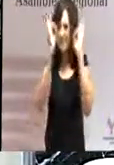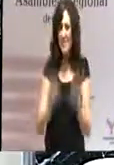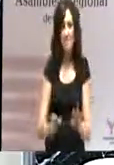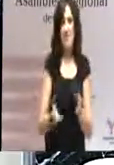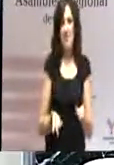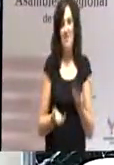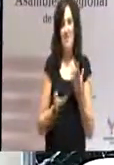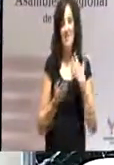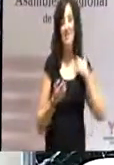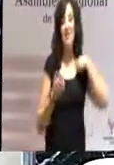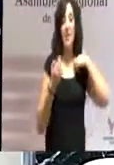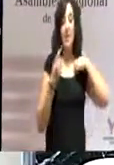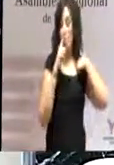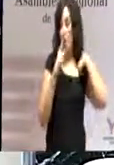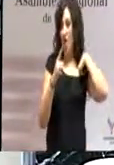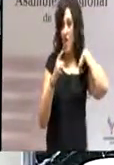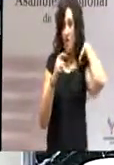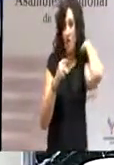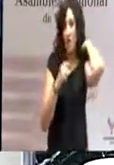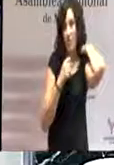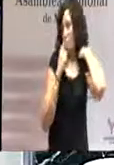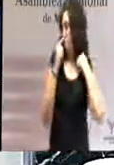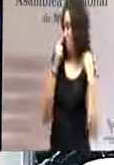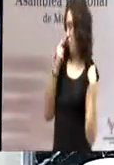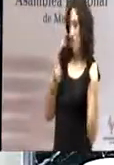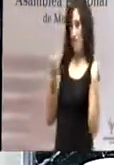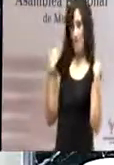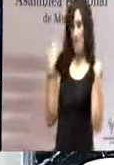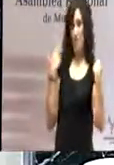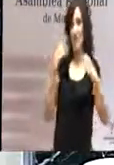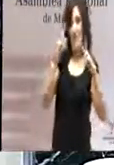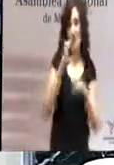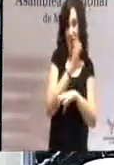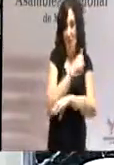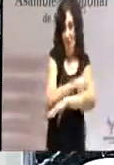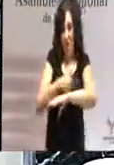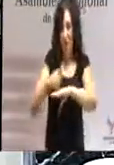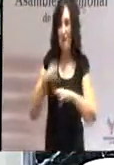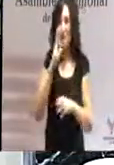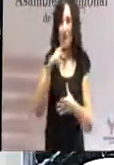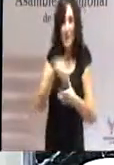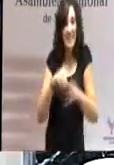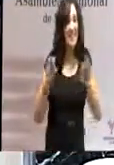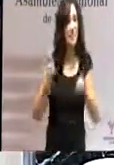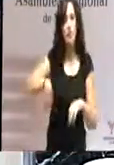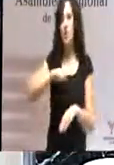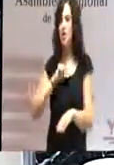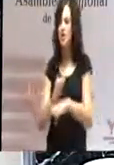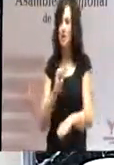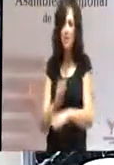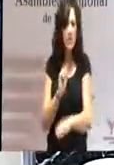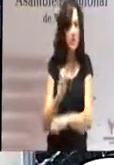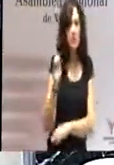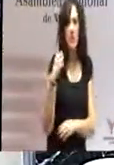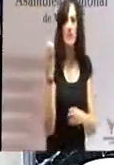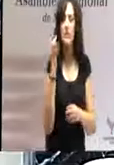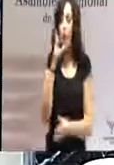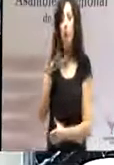hace un año, nosotros, Ciudadanos, los de la bancada de Ciudadanos, y por eso tenemos que ser los más críticos, le votamos a favor su